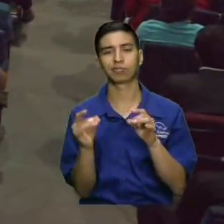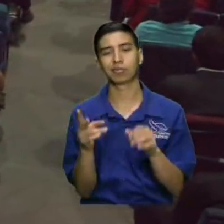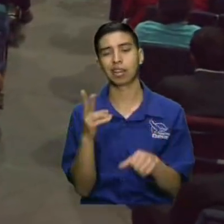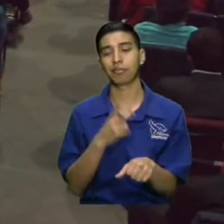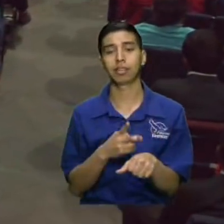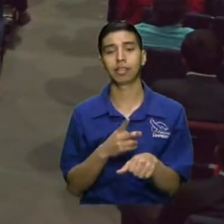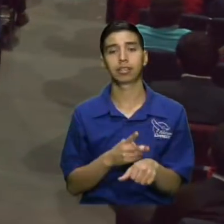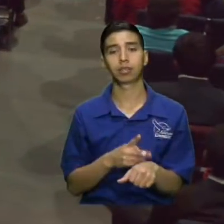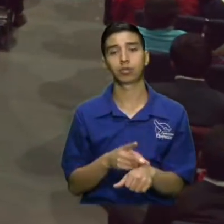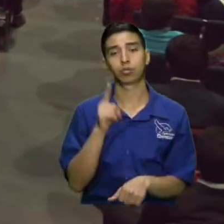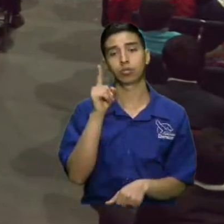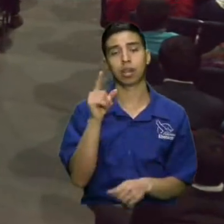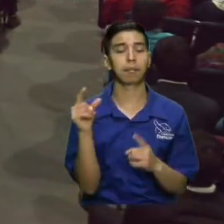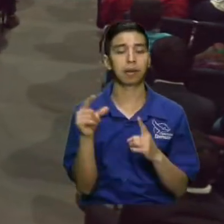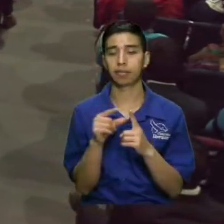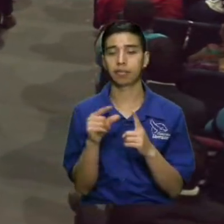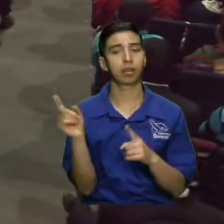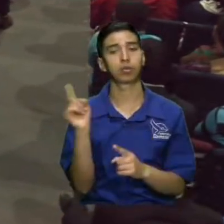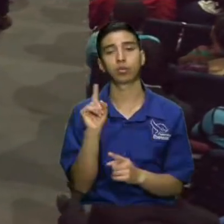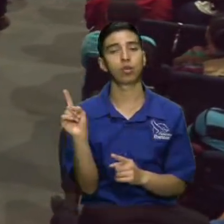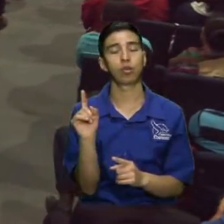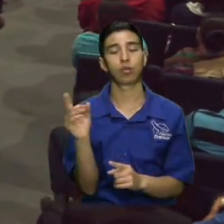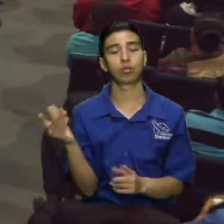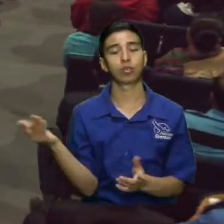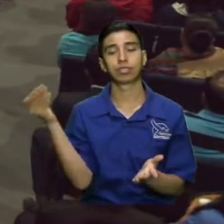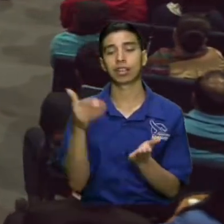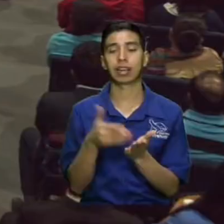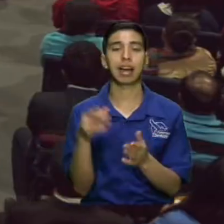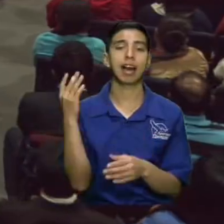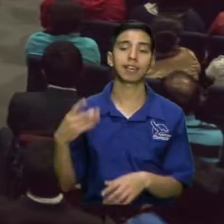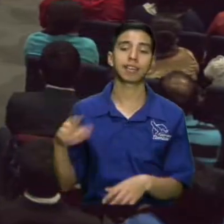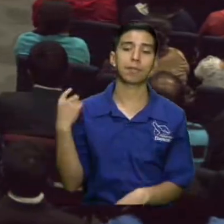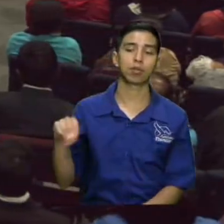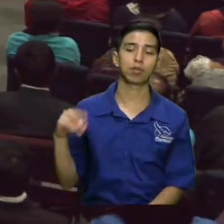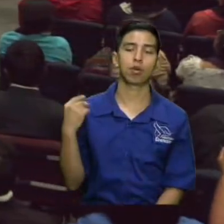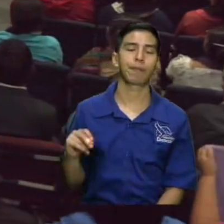no llega tan rápido y uno tiene que esperar.